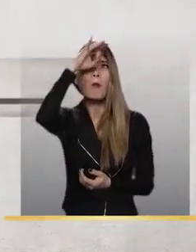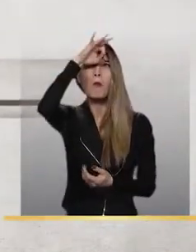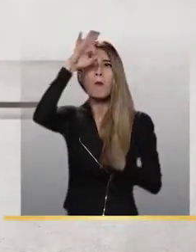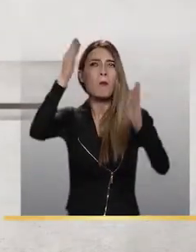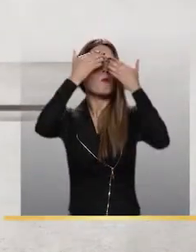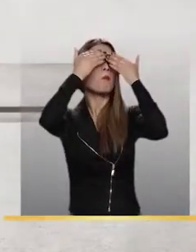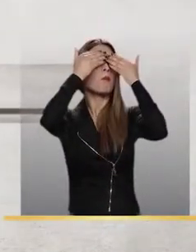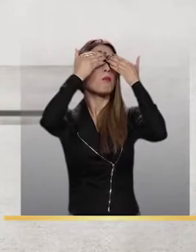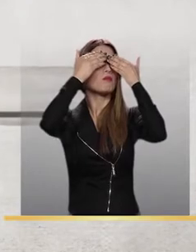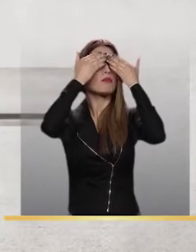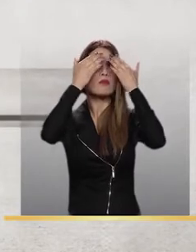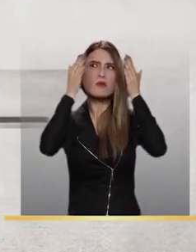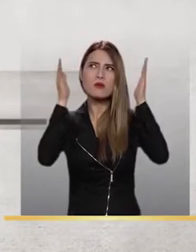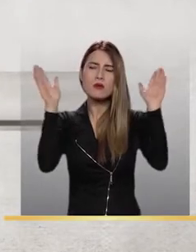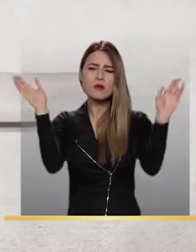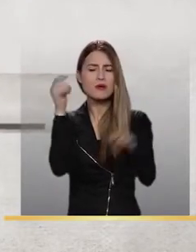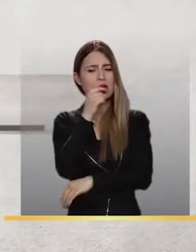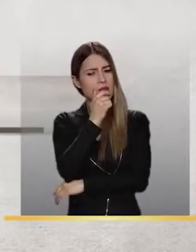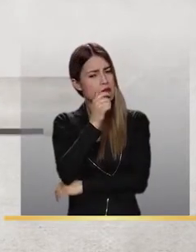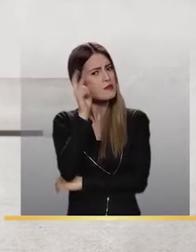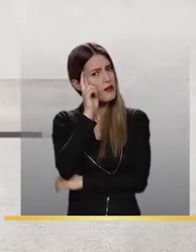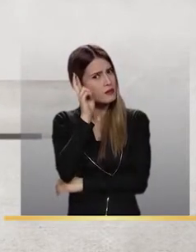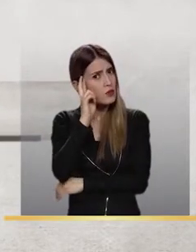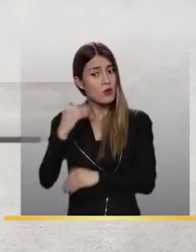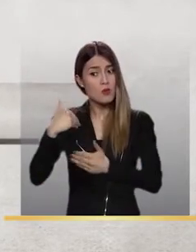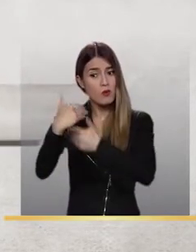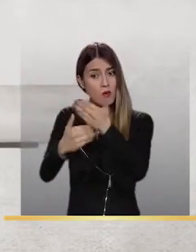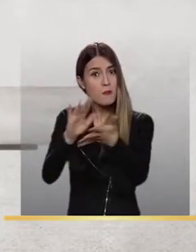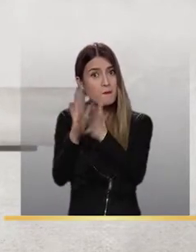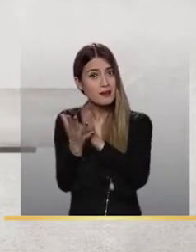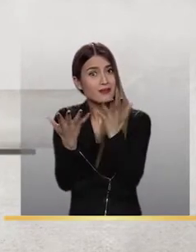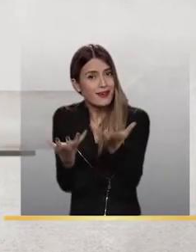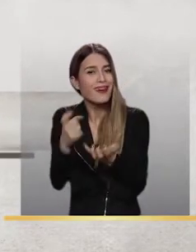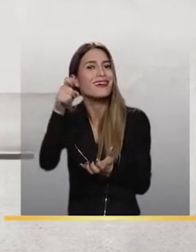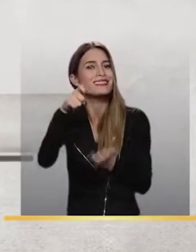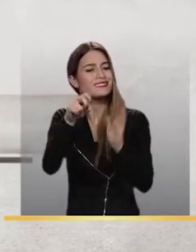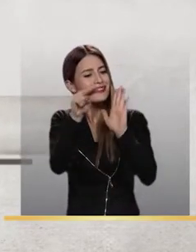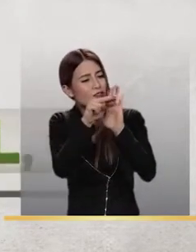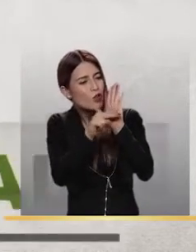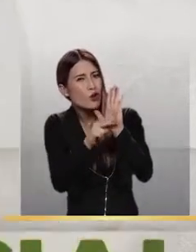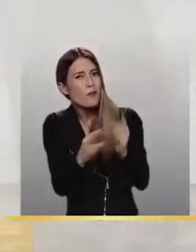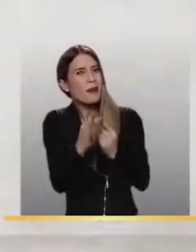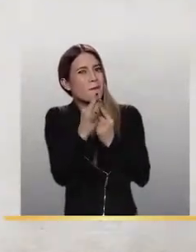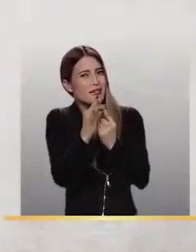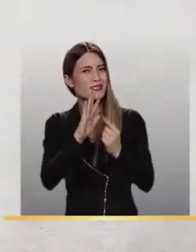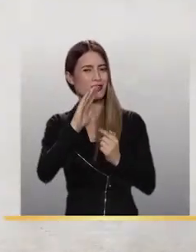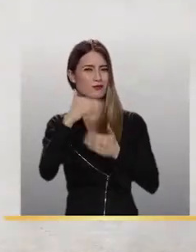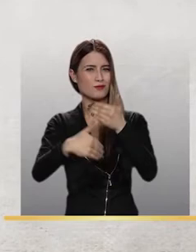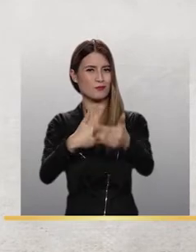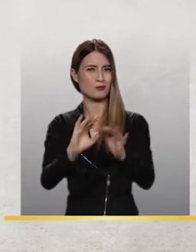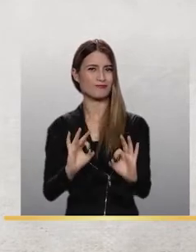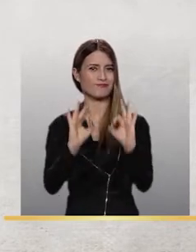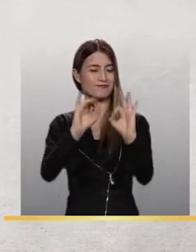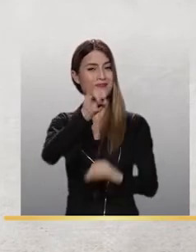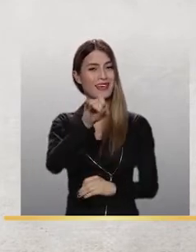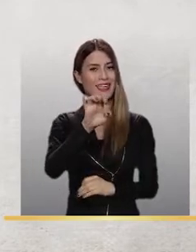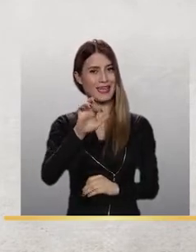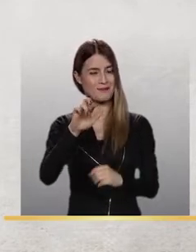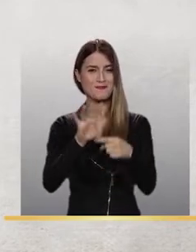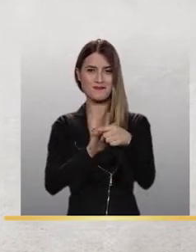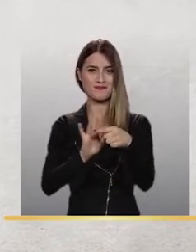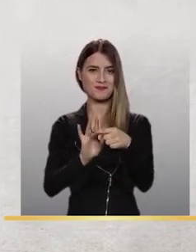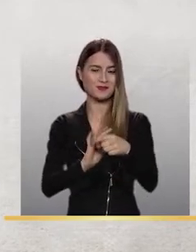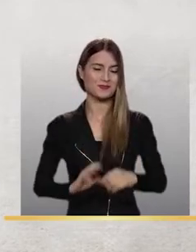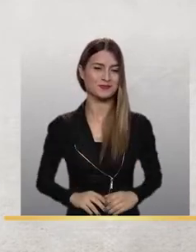los ojos y nos damos cuenta de que ninguna paz se consigue sin una justicia restaurativa y transparente? JEP,